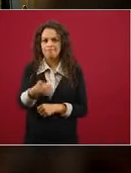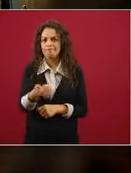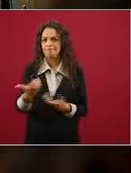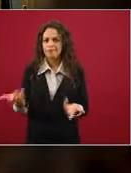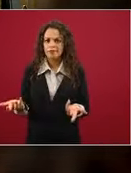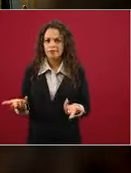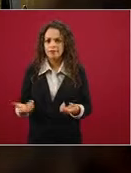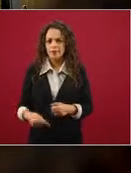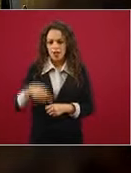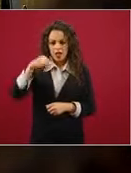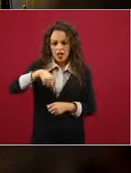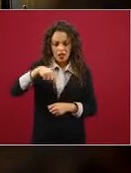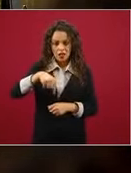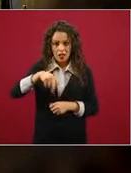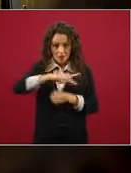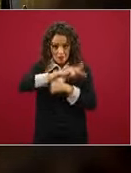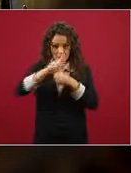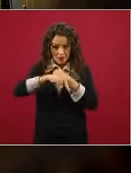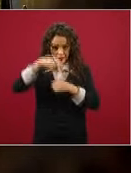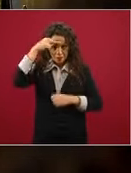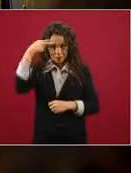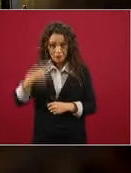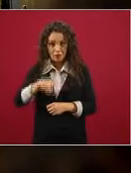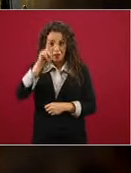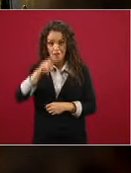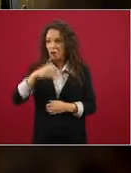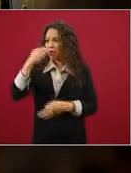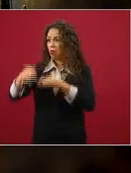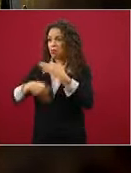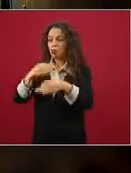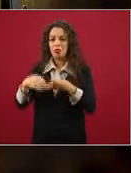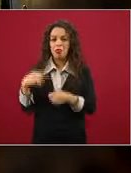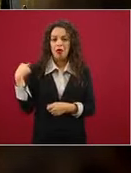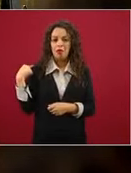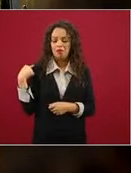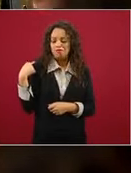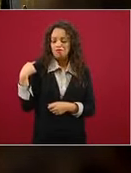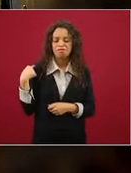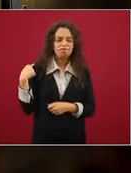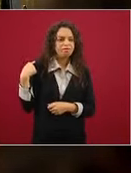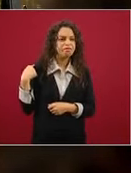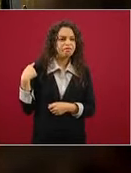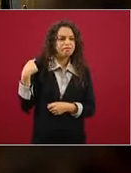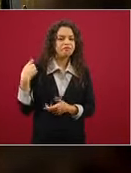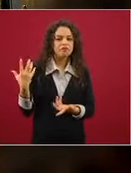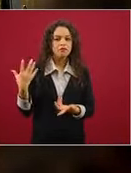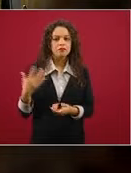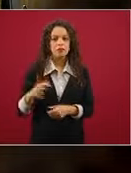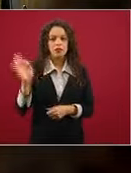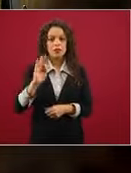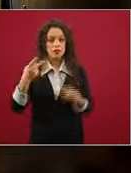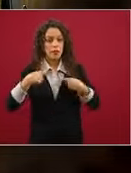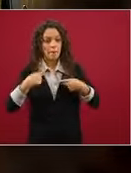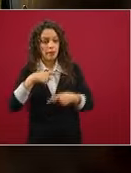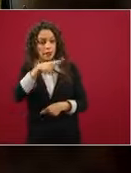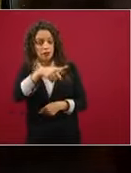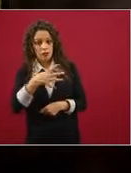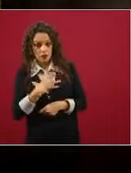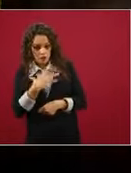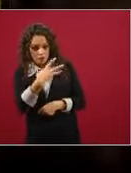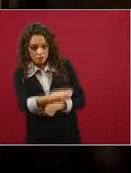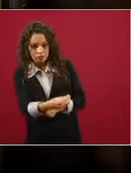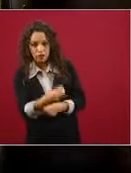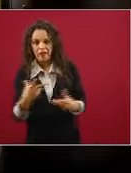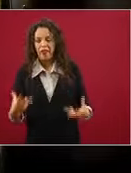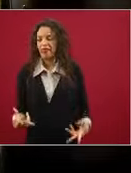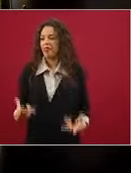a todos nos vale. Estamos en el país que no me importa si contagio al de al lado o lo que sea, yo